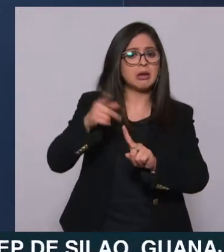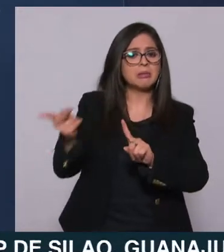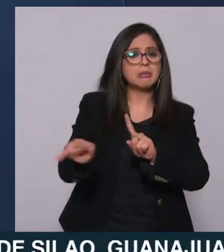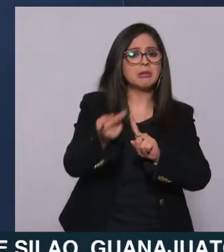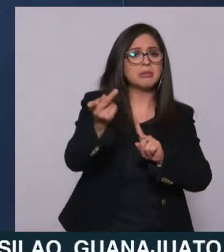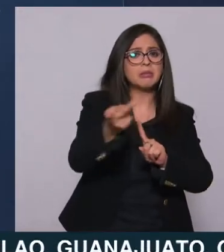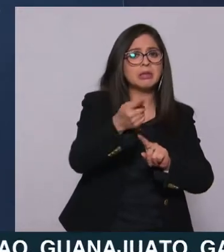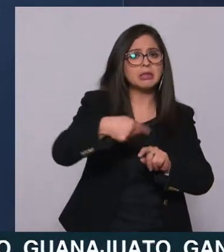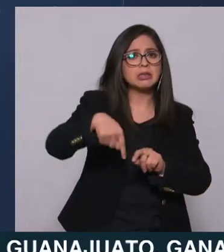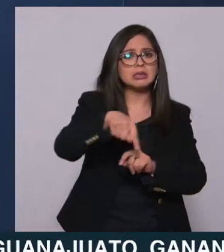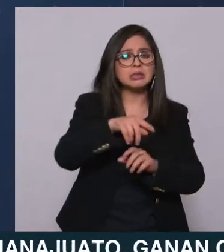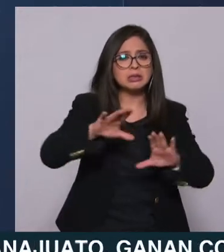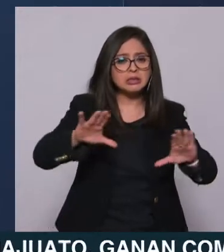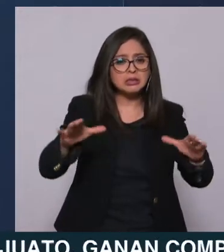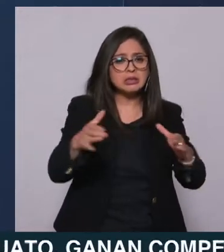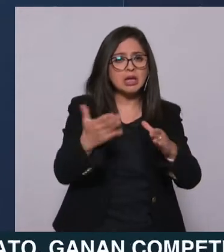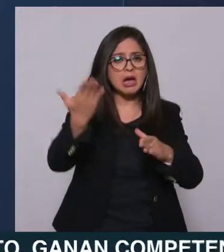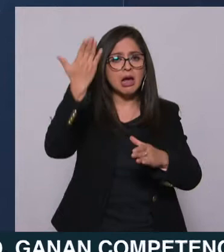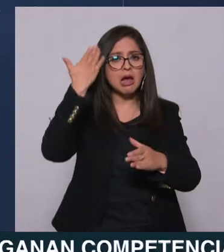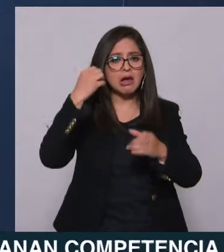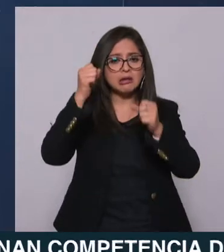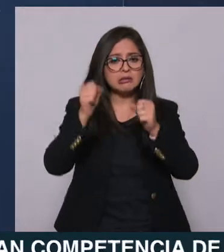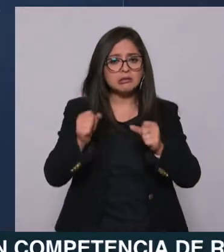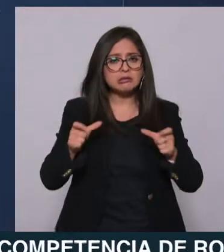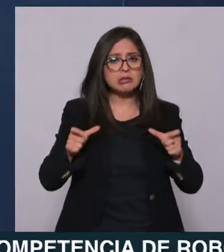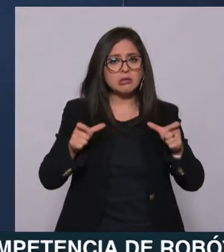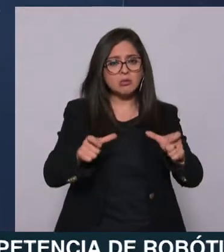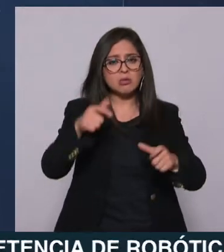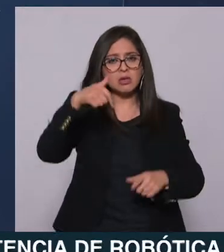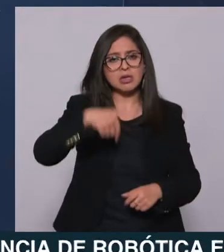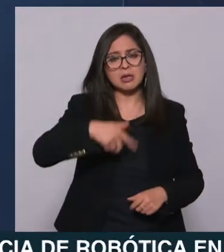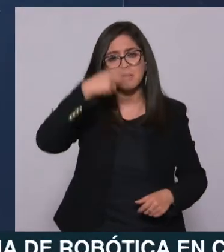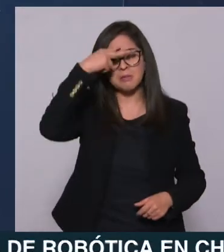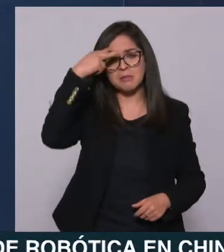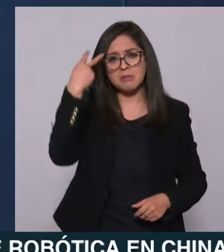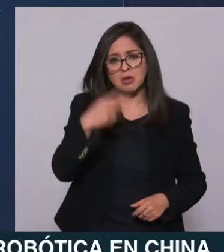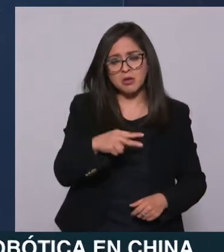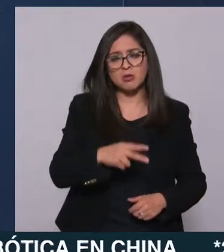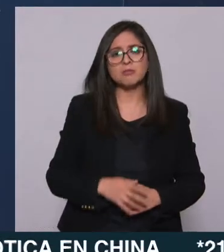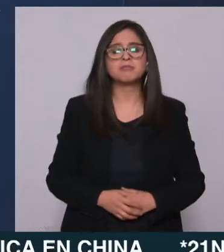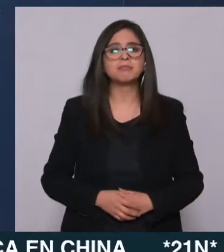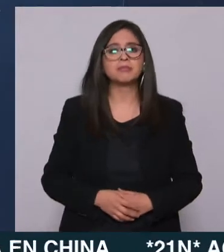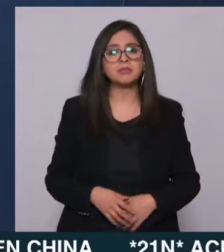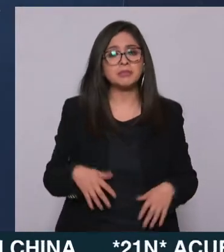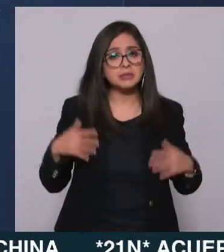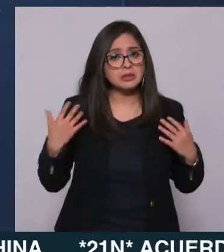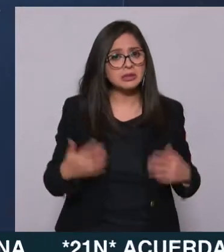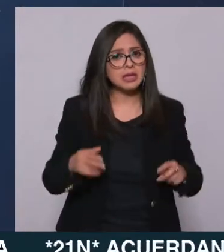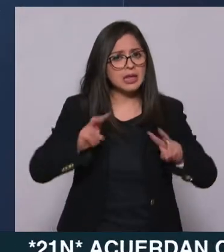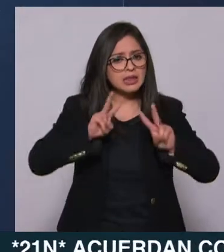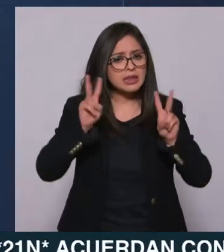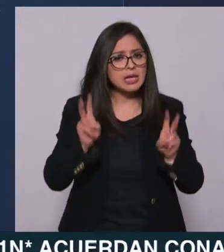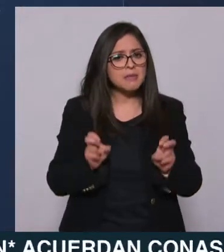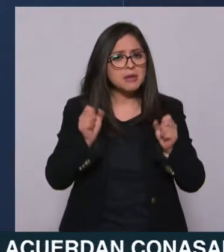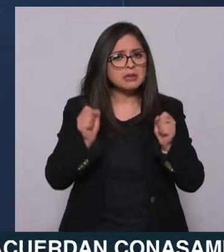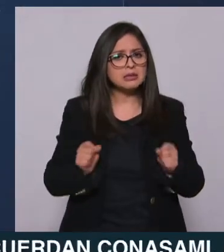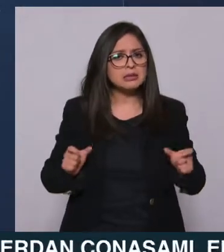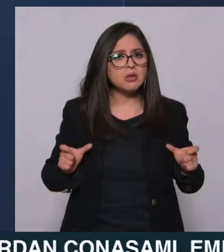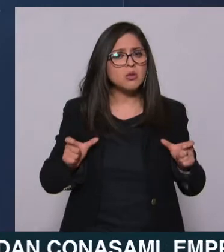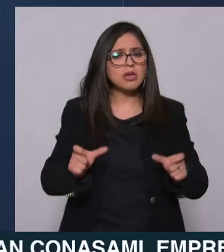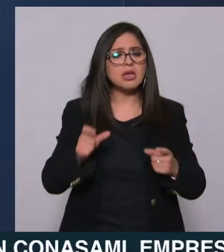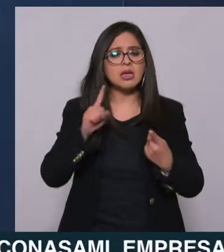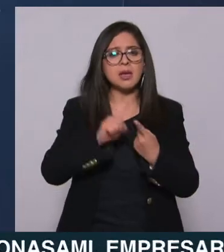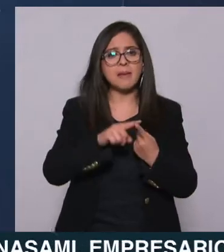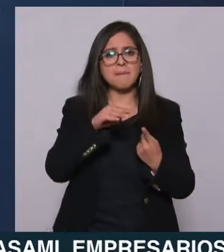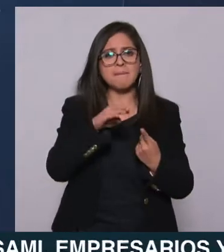acusados, al aparato de seguridad del Estado mexicano. El hombre fuerte en términos de seguridad, junto con Medina